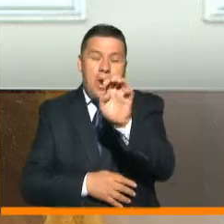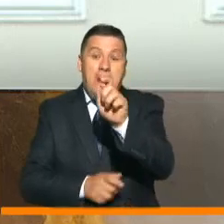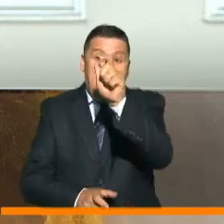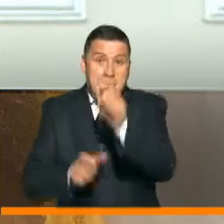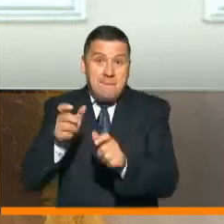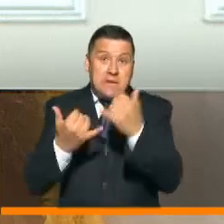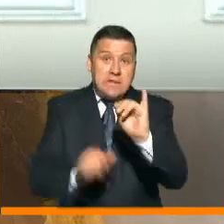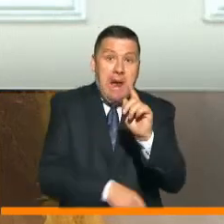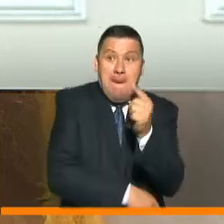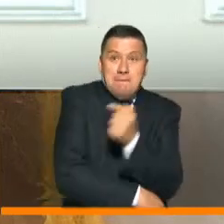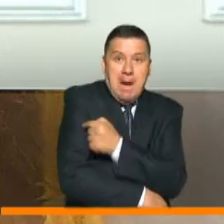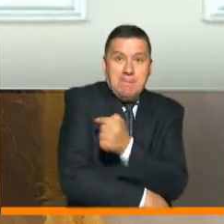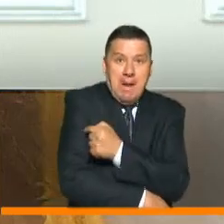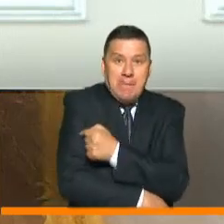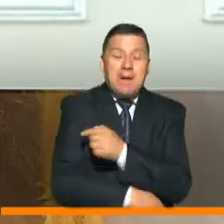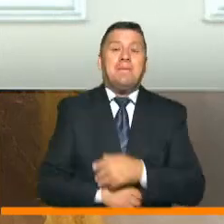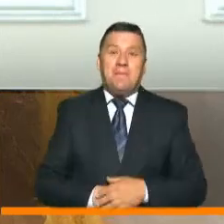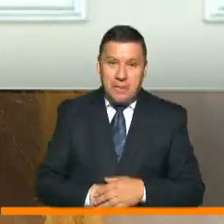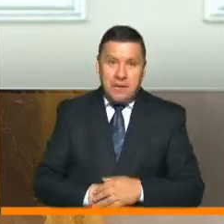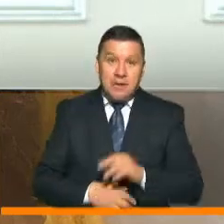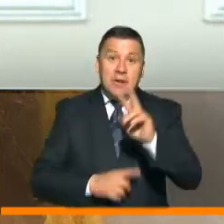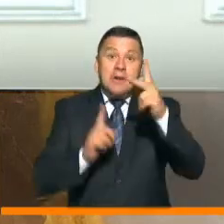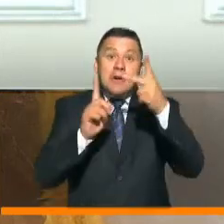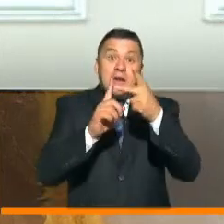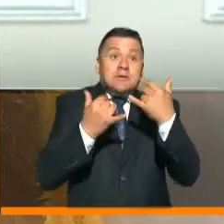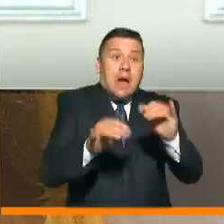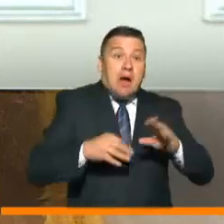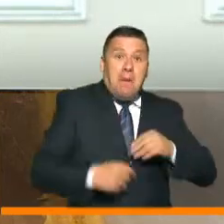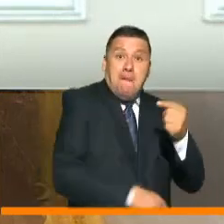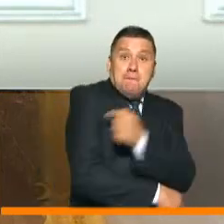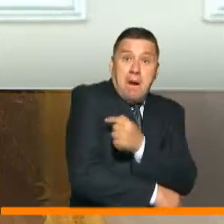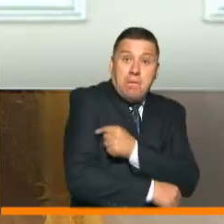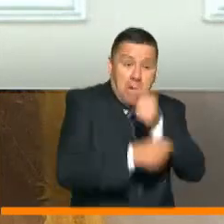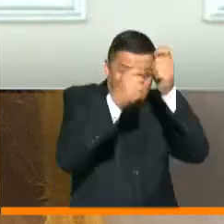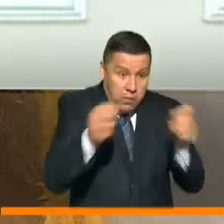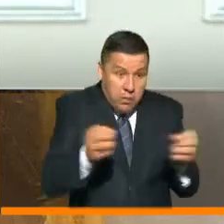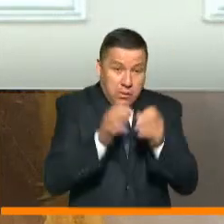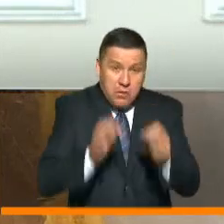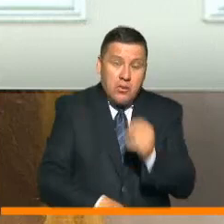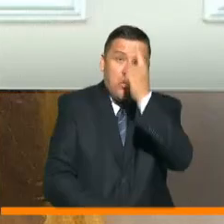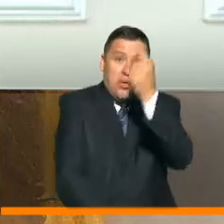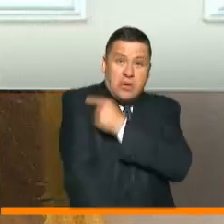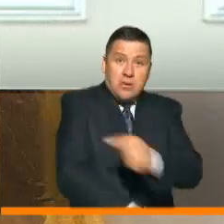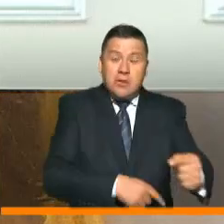3.769.499 vacunados y segundas dosis se han asignado